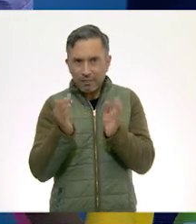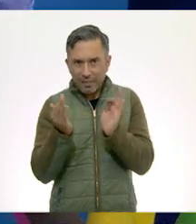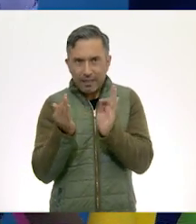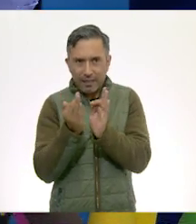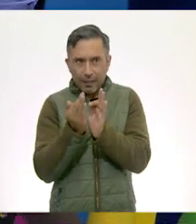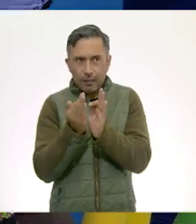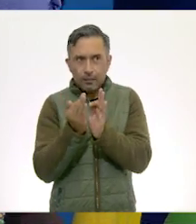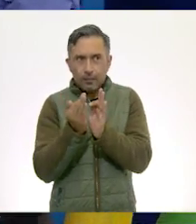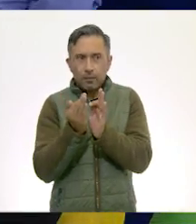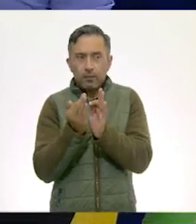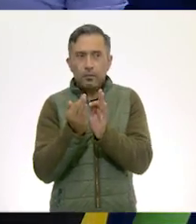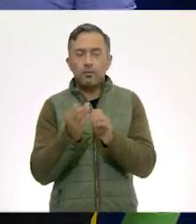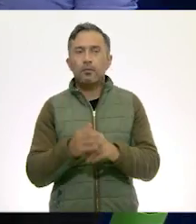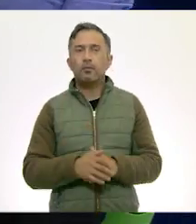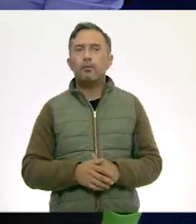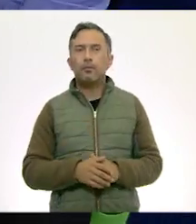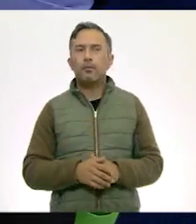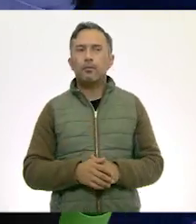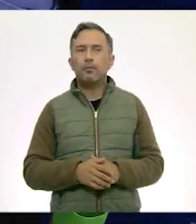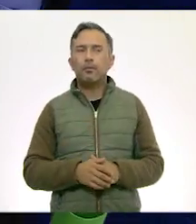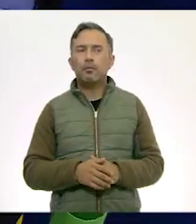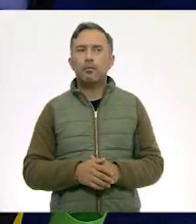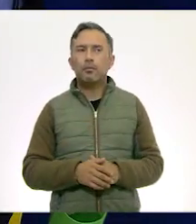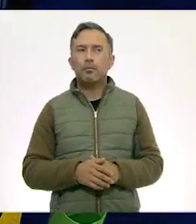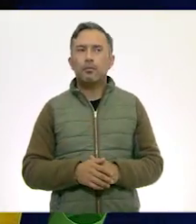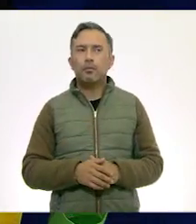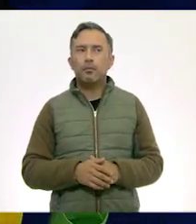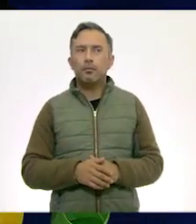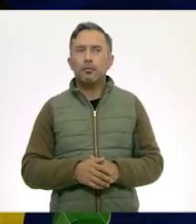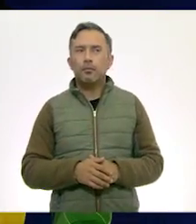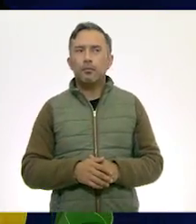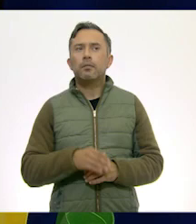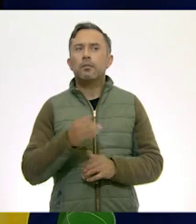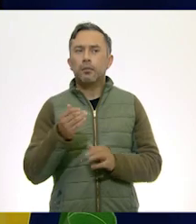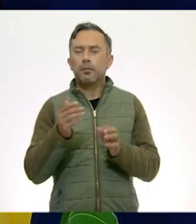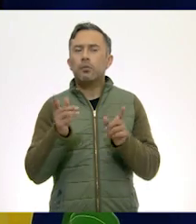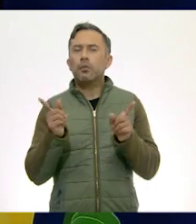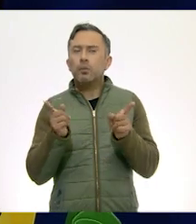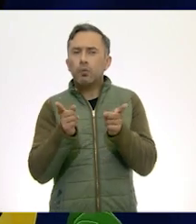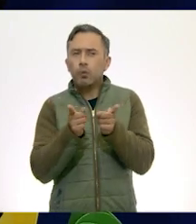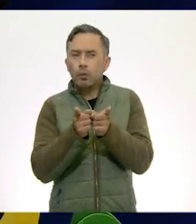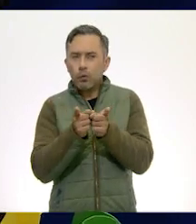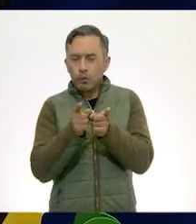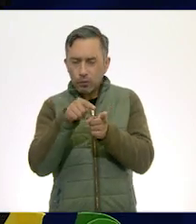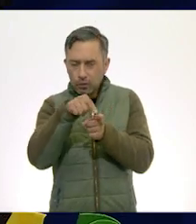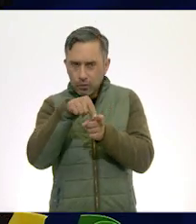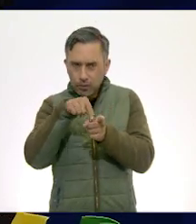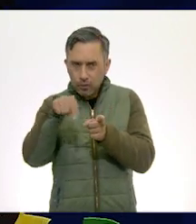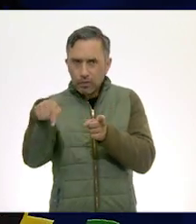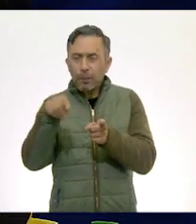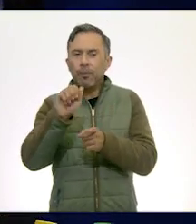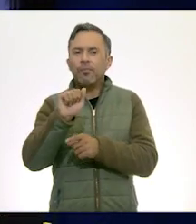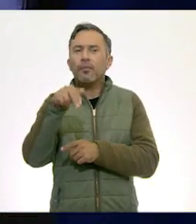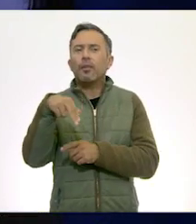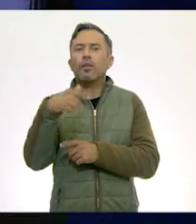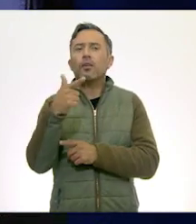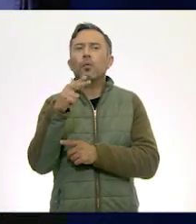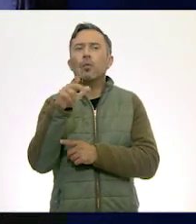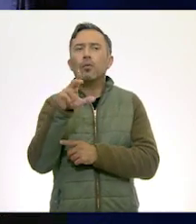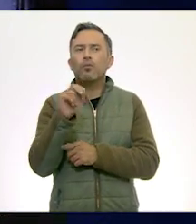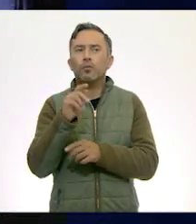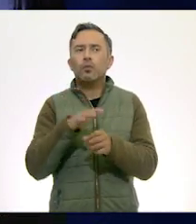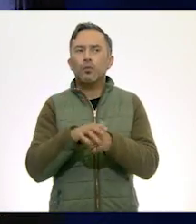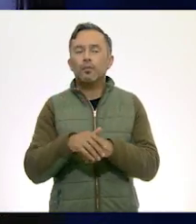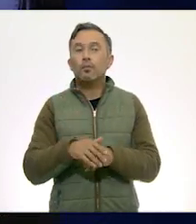dos como referencia, entonces, ¿qué tipo de ángulo estamos hablando si